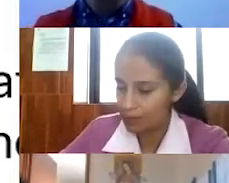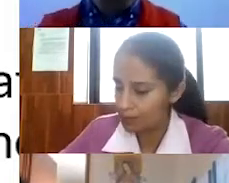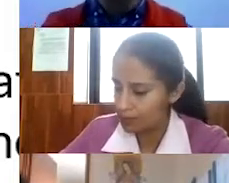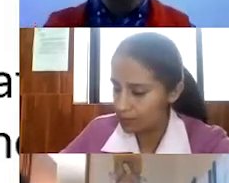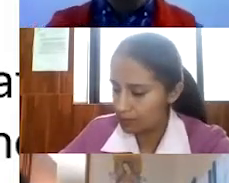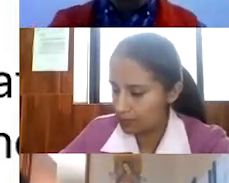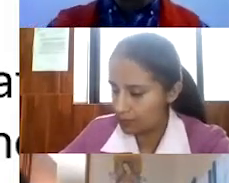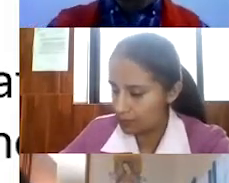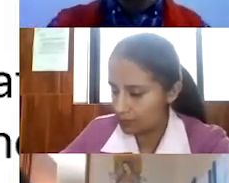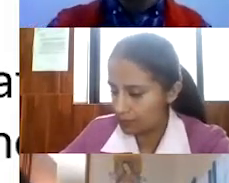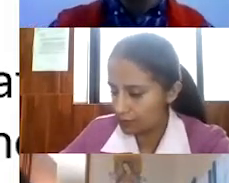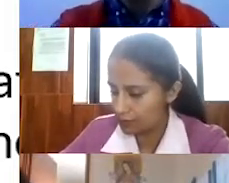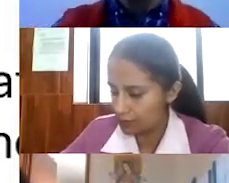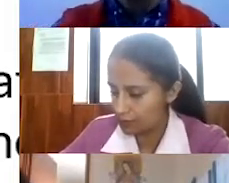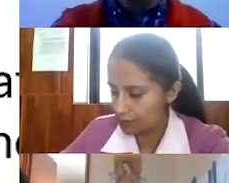Exactamente.